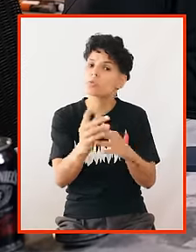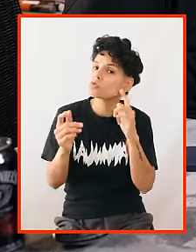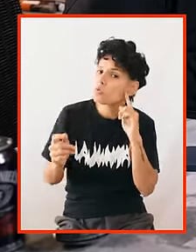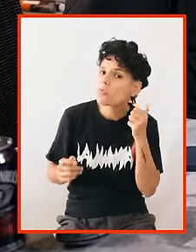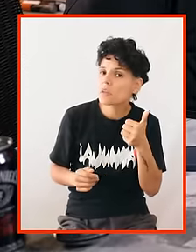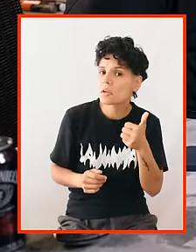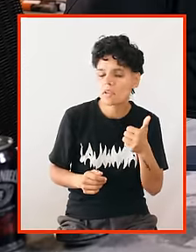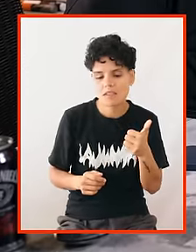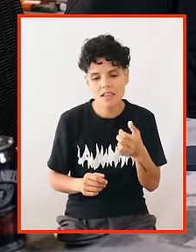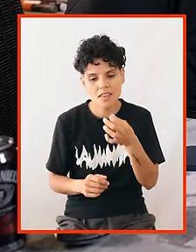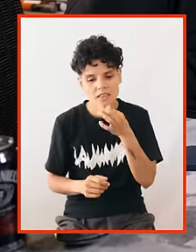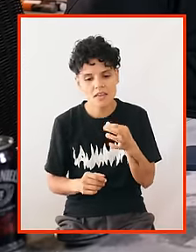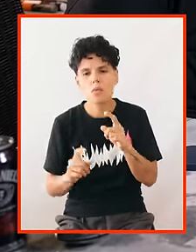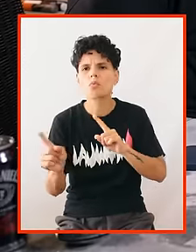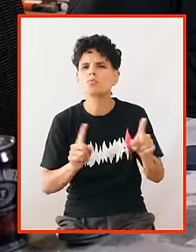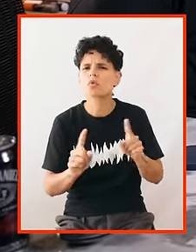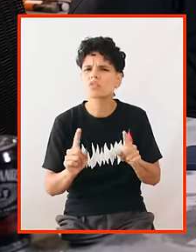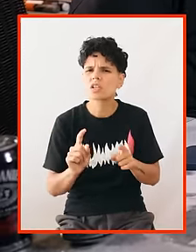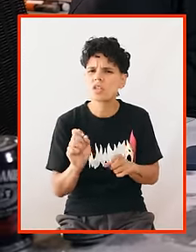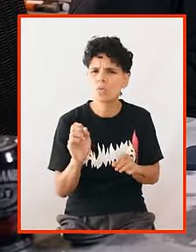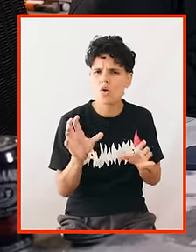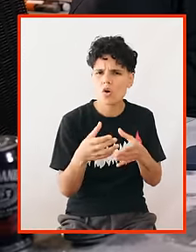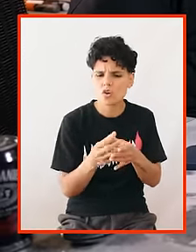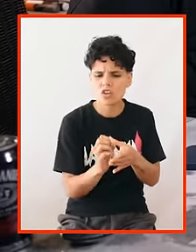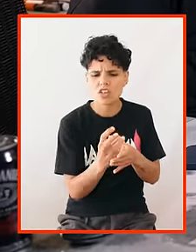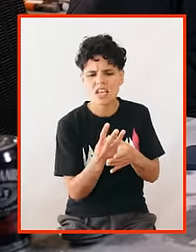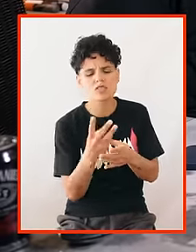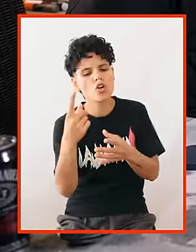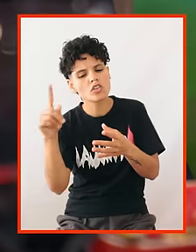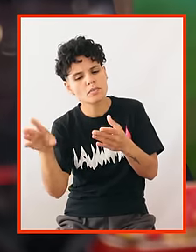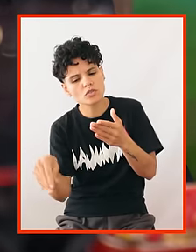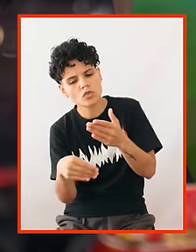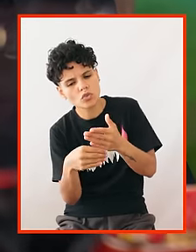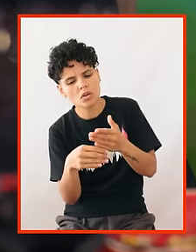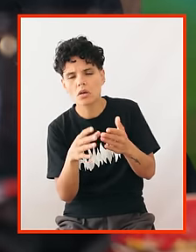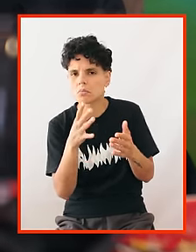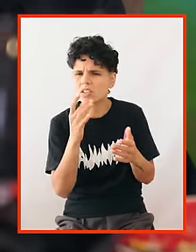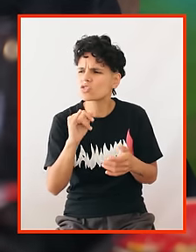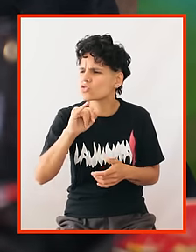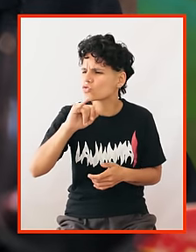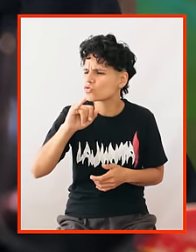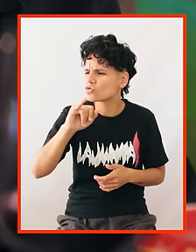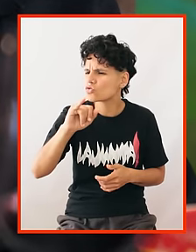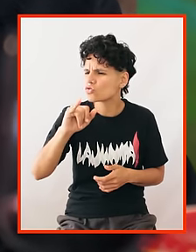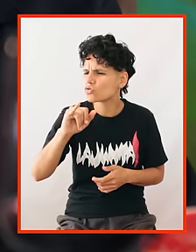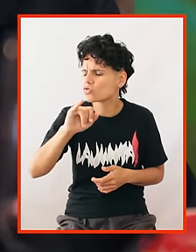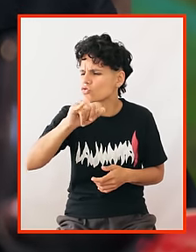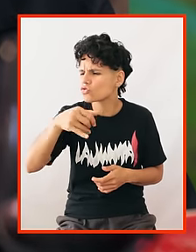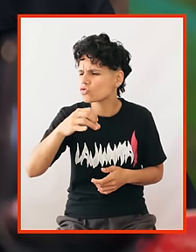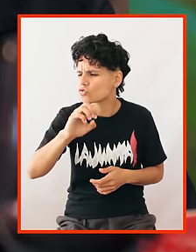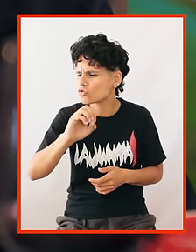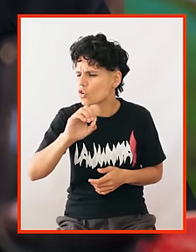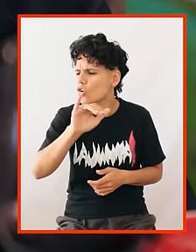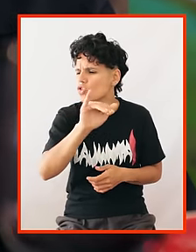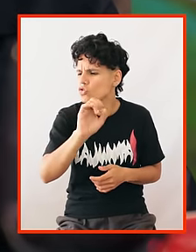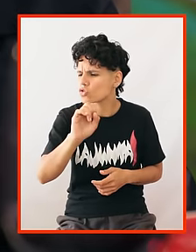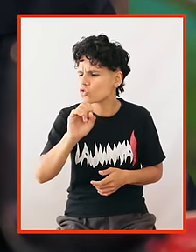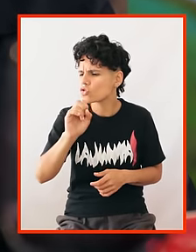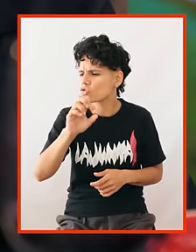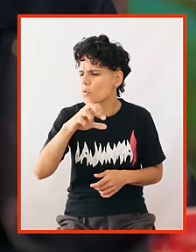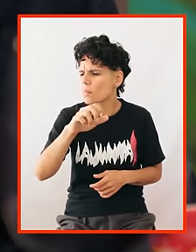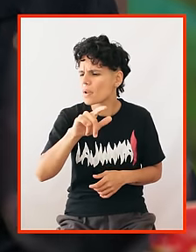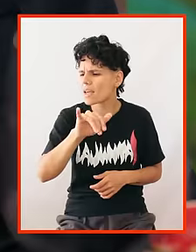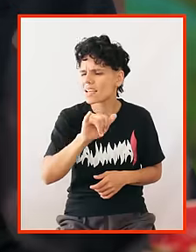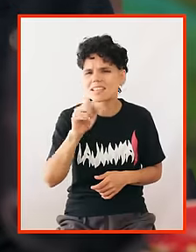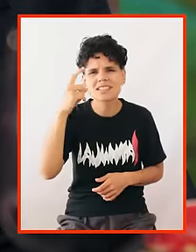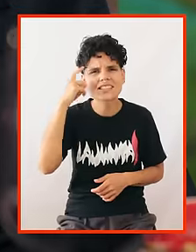y decía, producido por los tres y por alguien más, entonces decía, ¿Joe Blaney? Claro, Joe Blaney. Entonces creíamos que Álvaro Enrique producía los